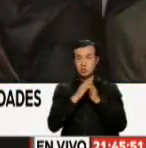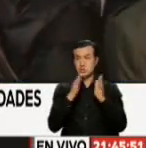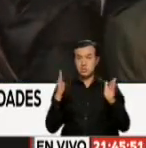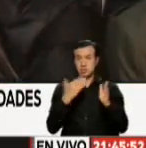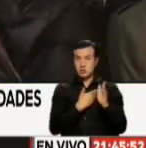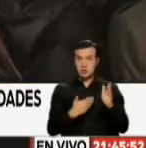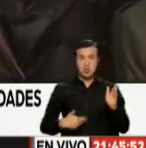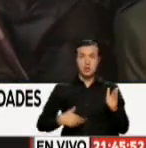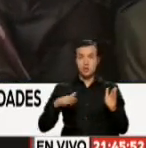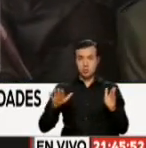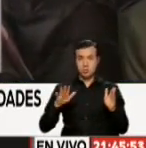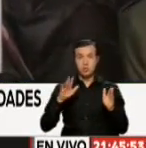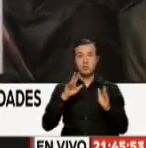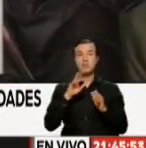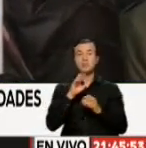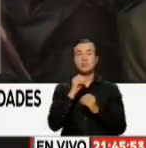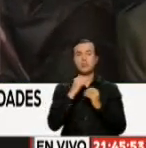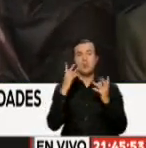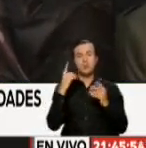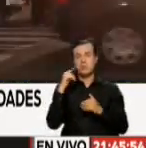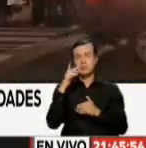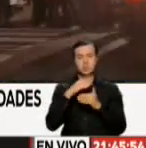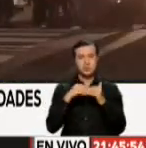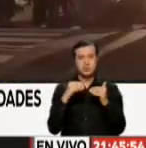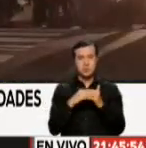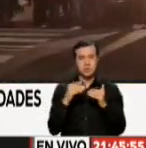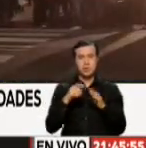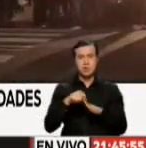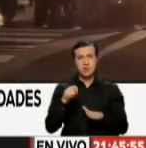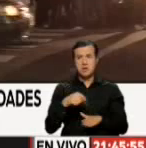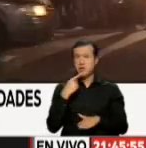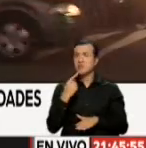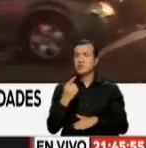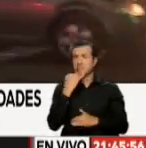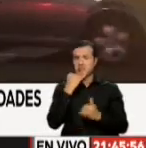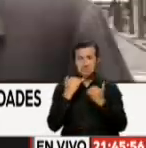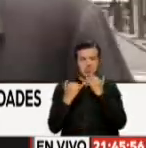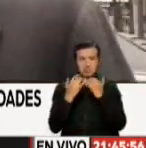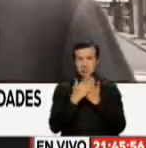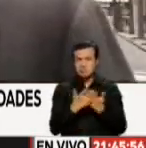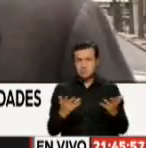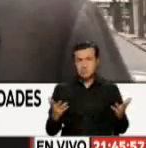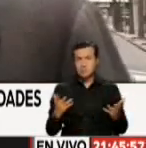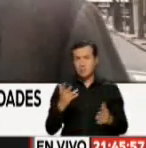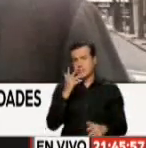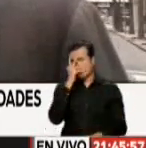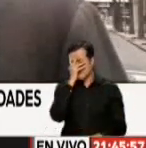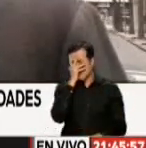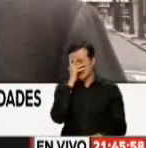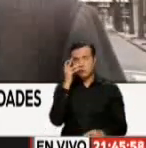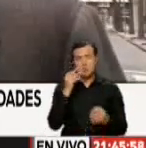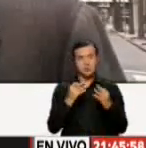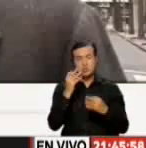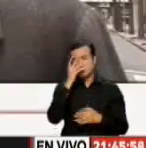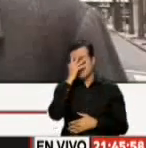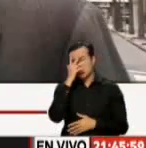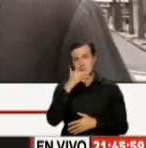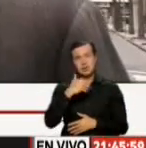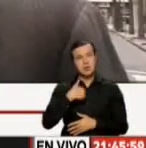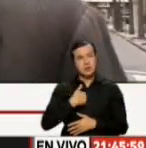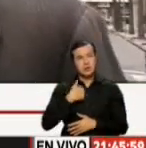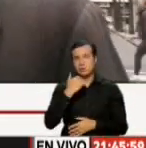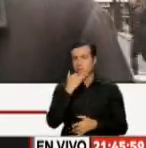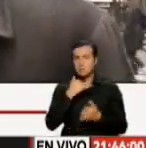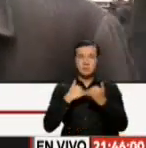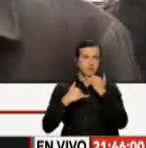los 200 millones de dólares. Su abogado defensor descalifica las acciones de la justicia. Y una vergüenza para la justicia argentina,